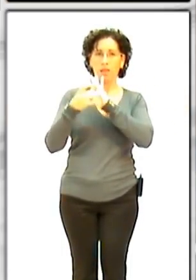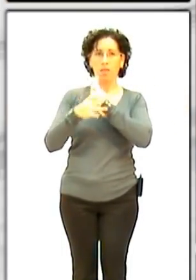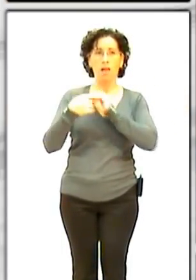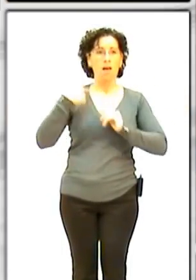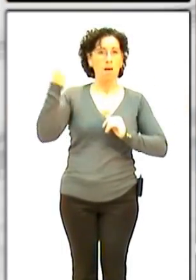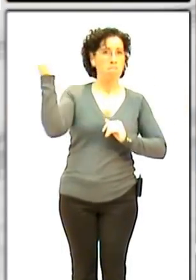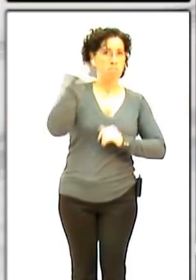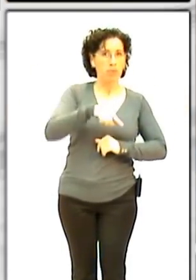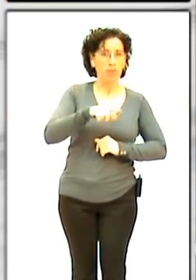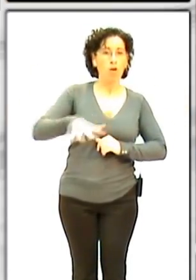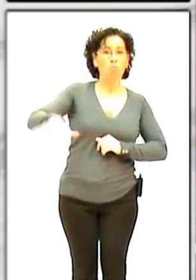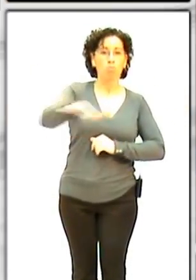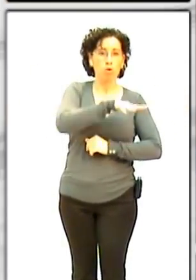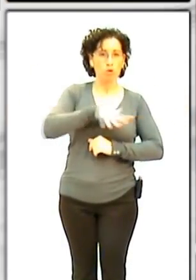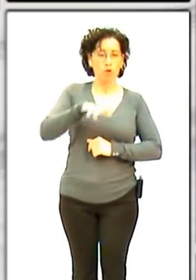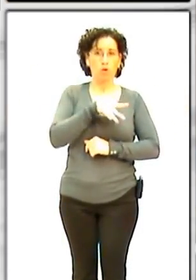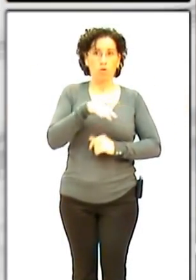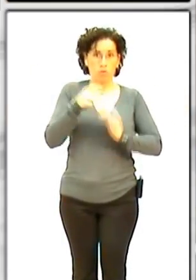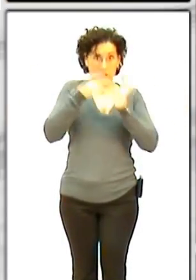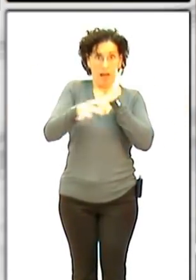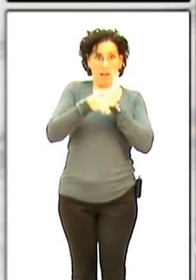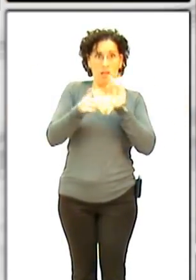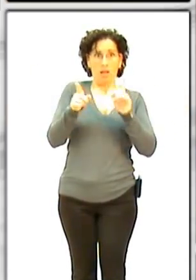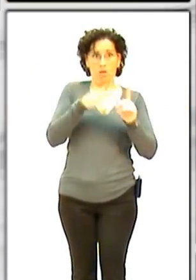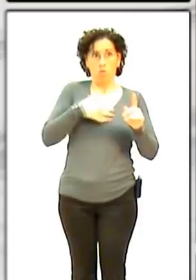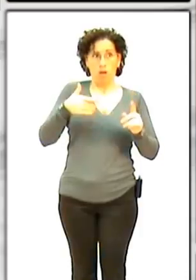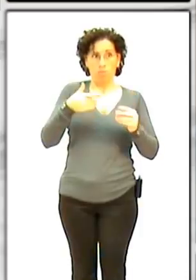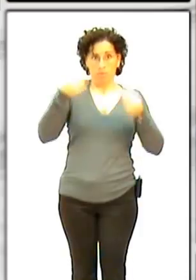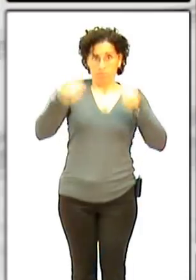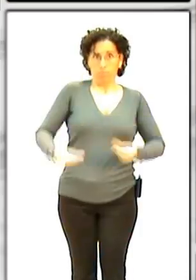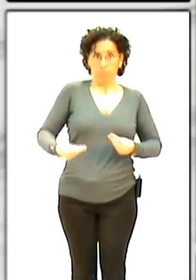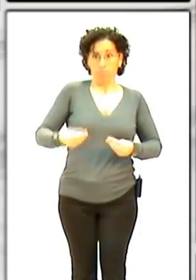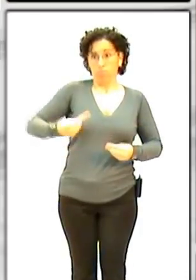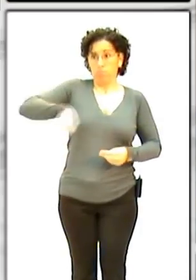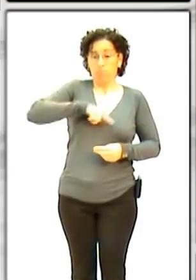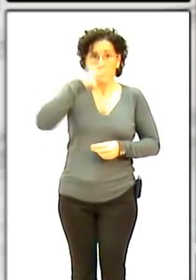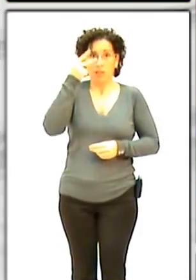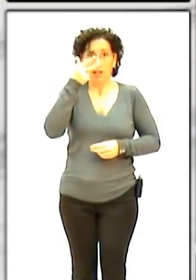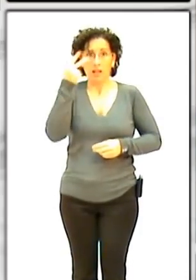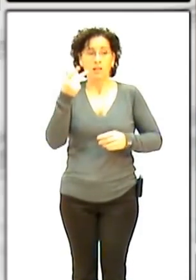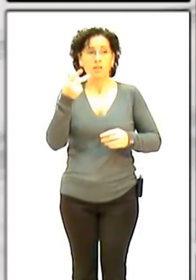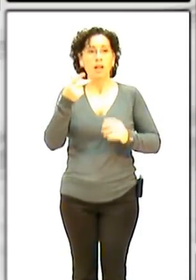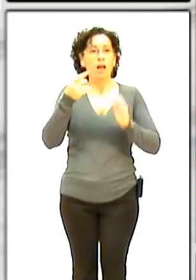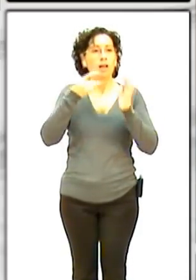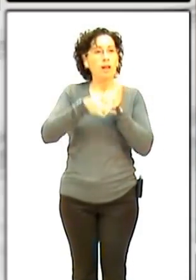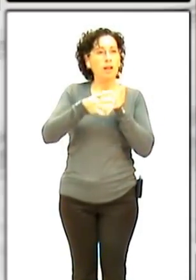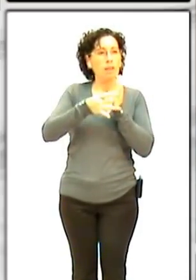nosotros queremos, ¿no? Que sea de suficiente calidad como para poderle